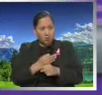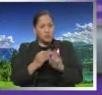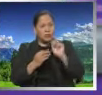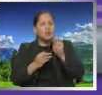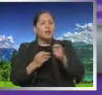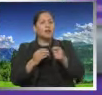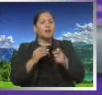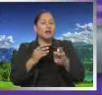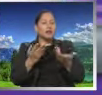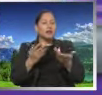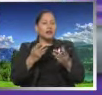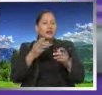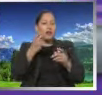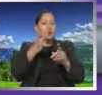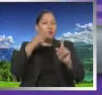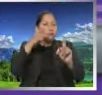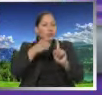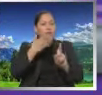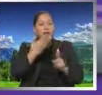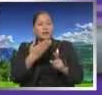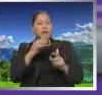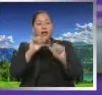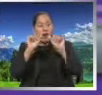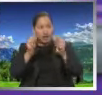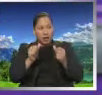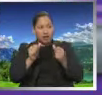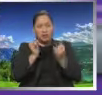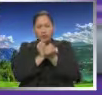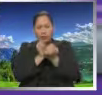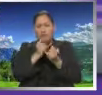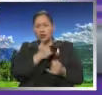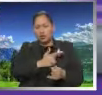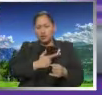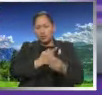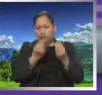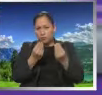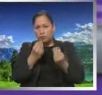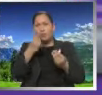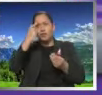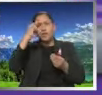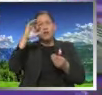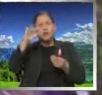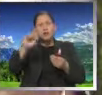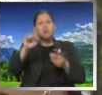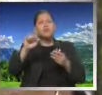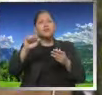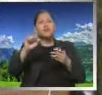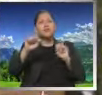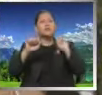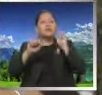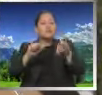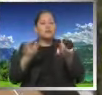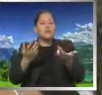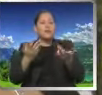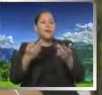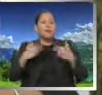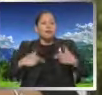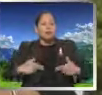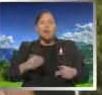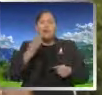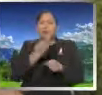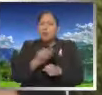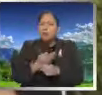Es finalmente un reflejo también y el arte también ha intentado siempre capturar como en qué está la humanidad